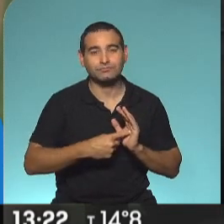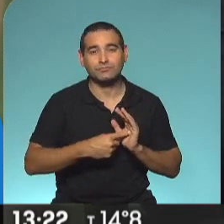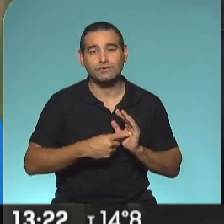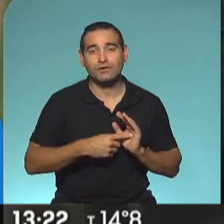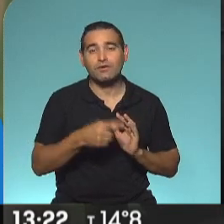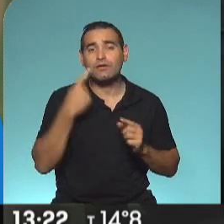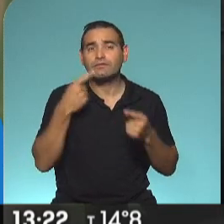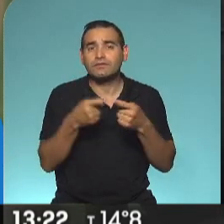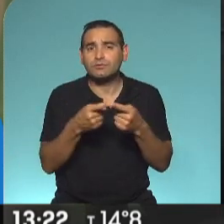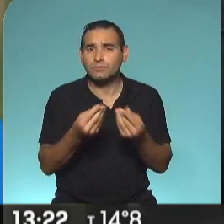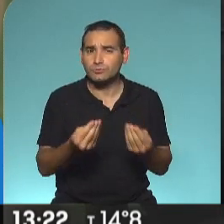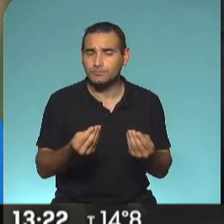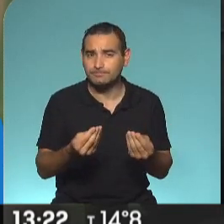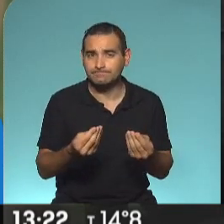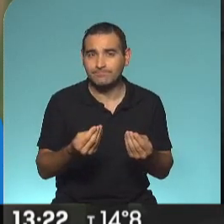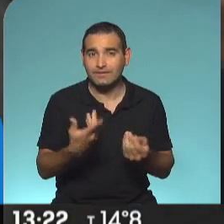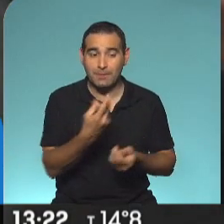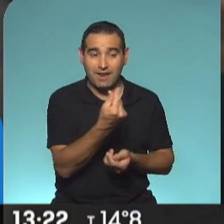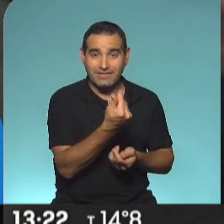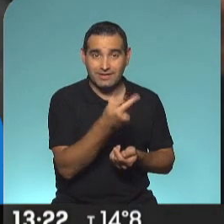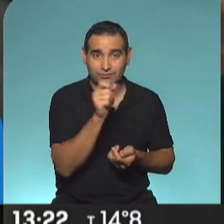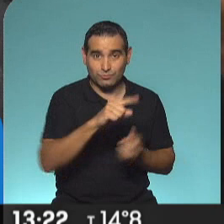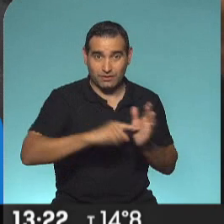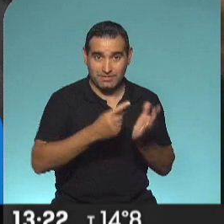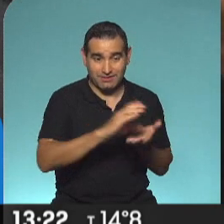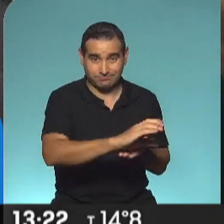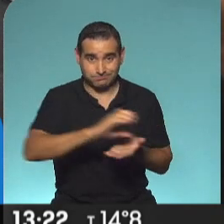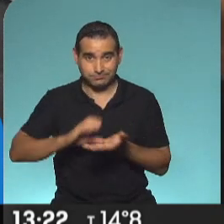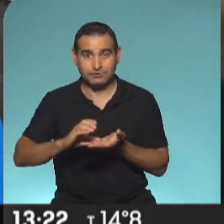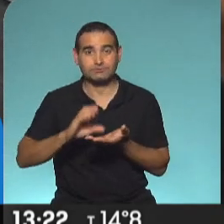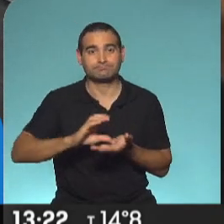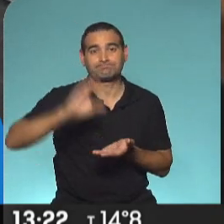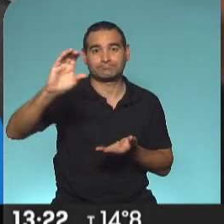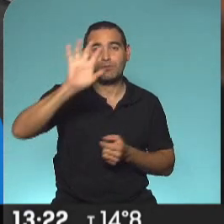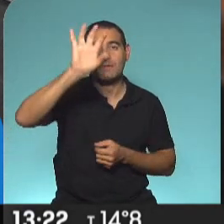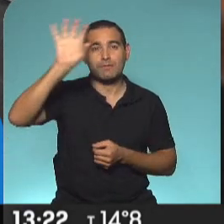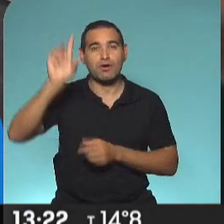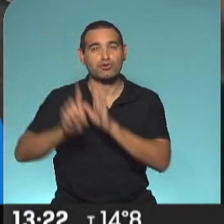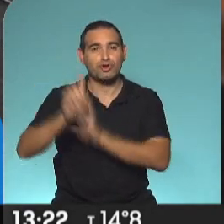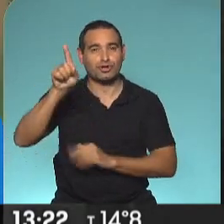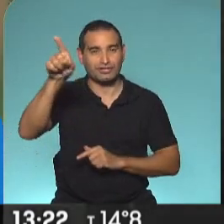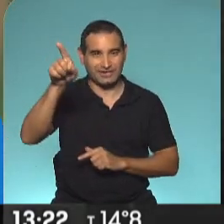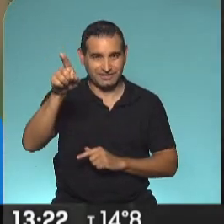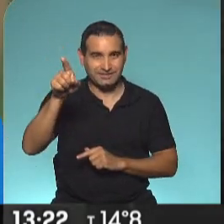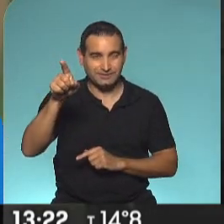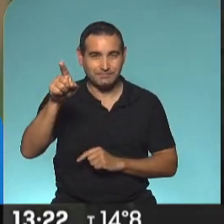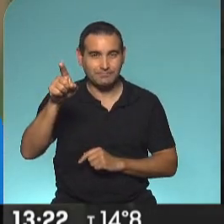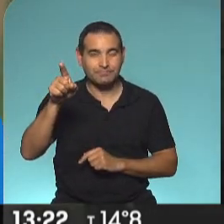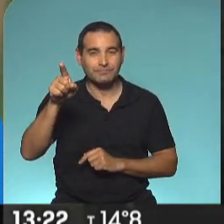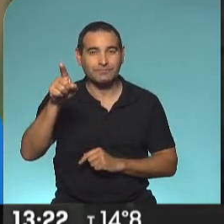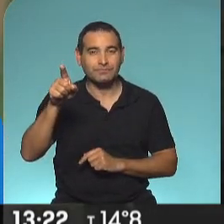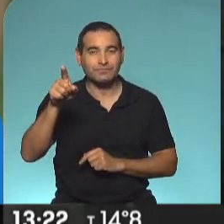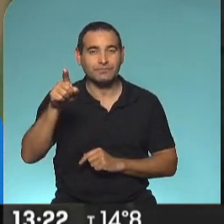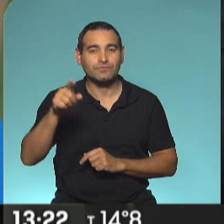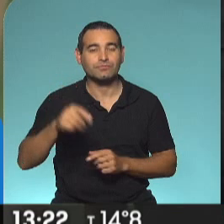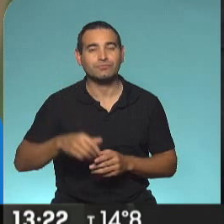con la idea de que ese dinero iba a ir a provincias del norte y se iba a evitar lo